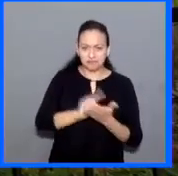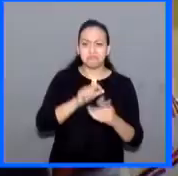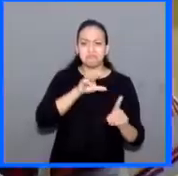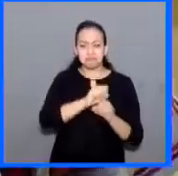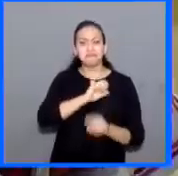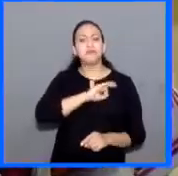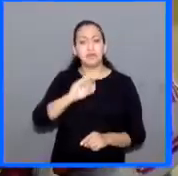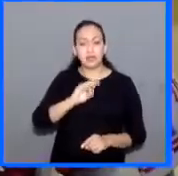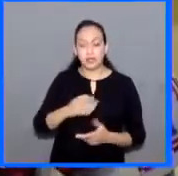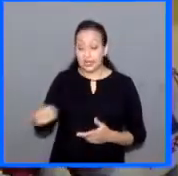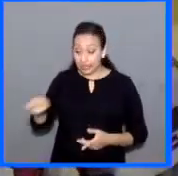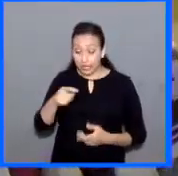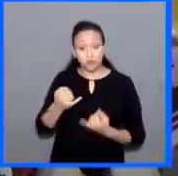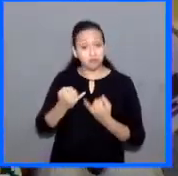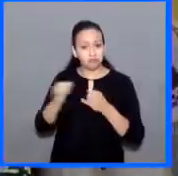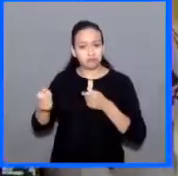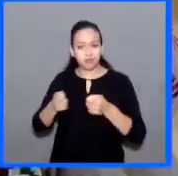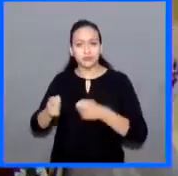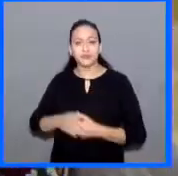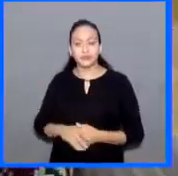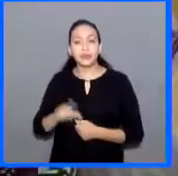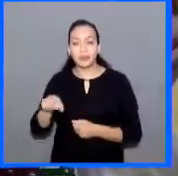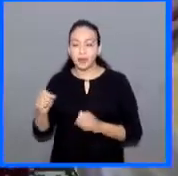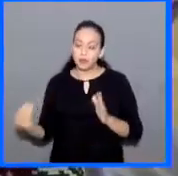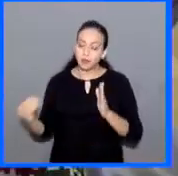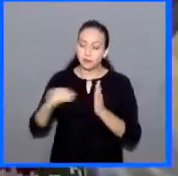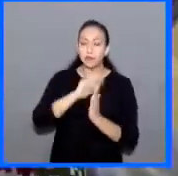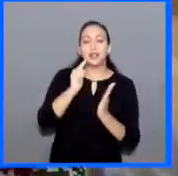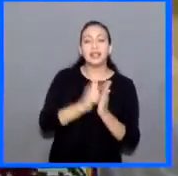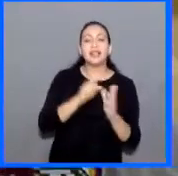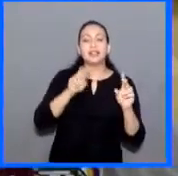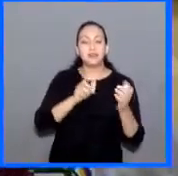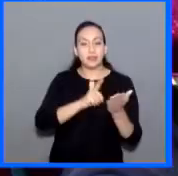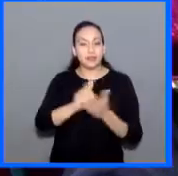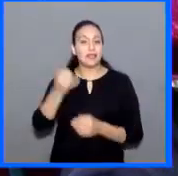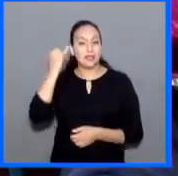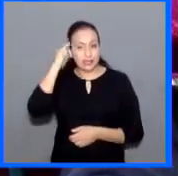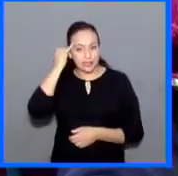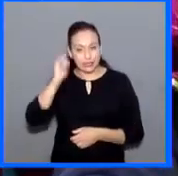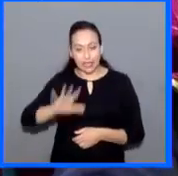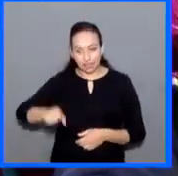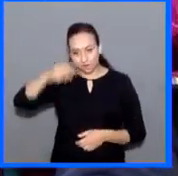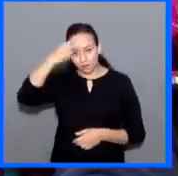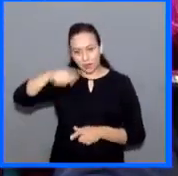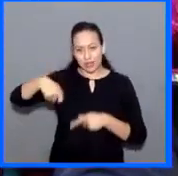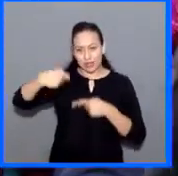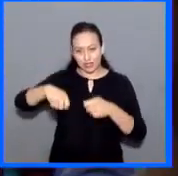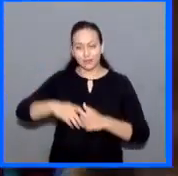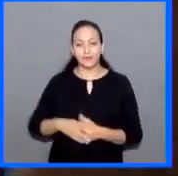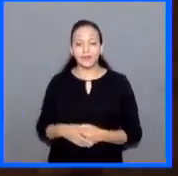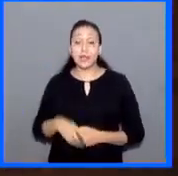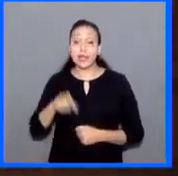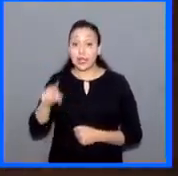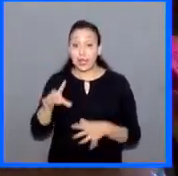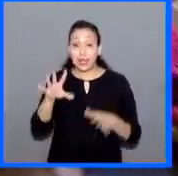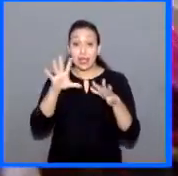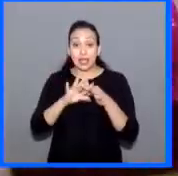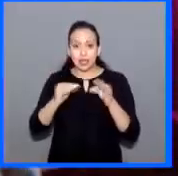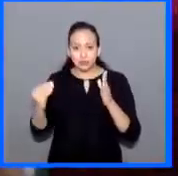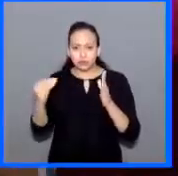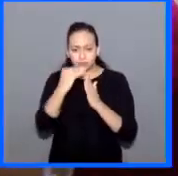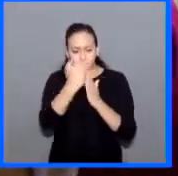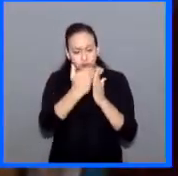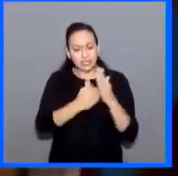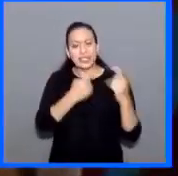autonomía, así como la legislación sobre derechos indígenas y afromexicanos, además de que explicaron los mecanismos para incorporar a